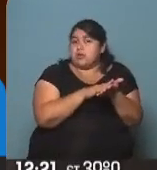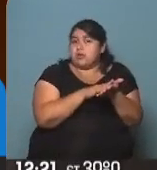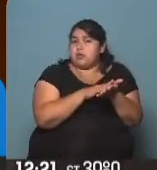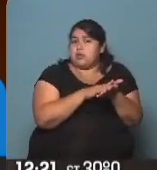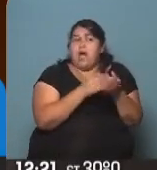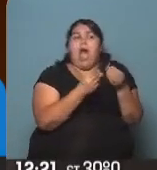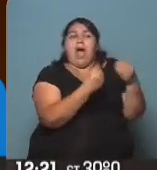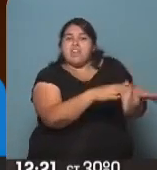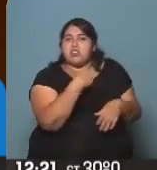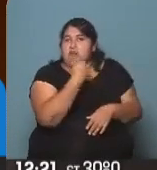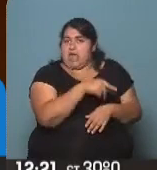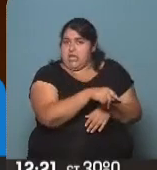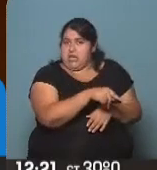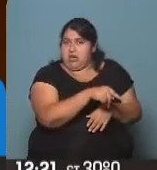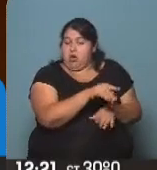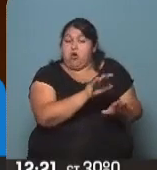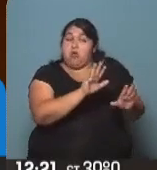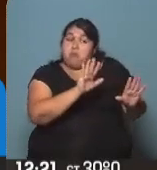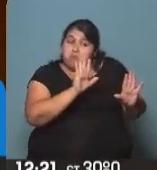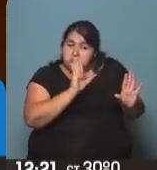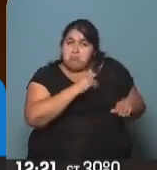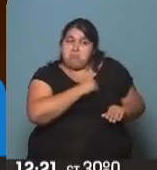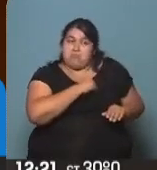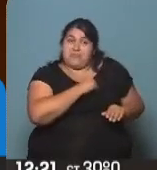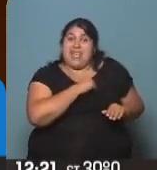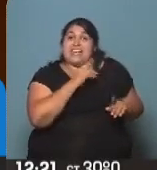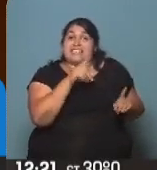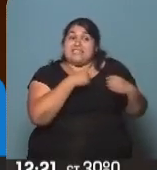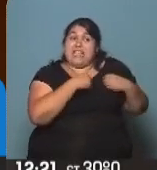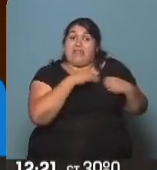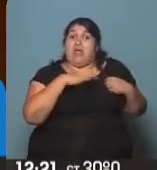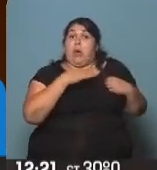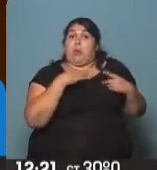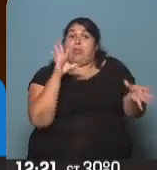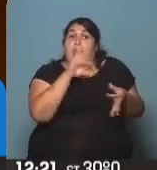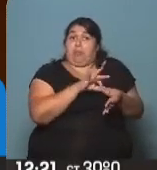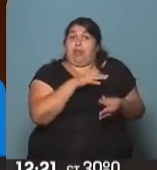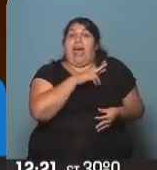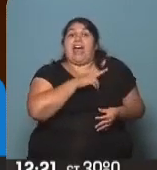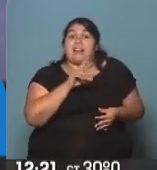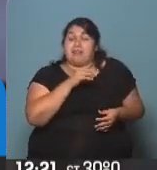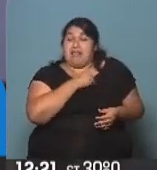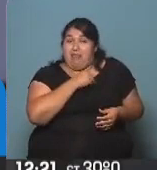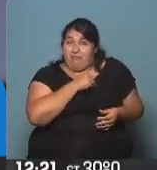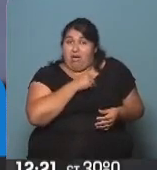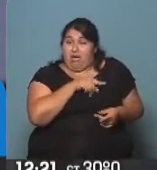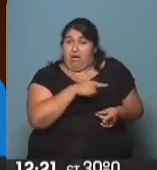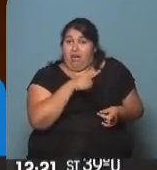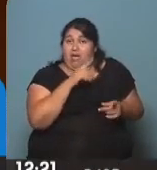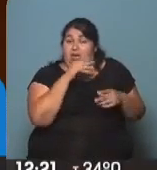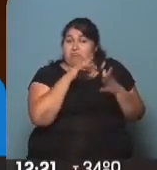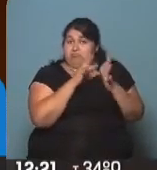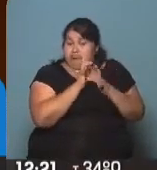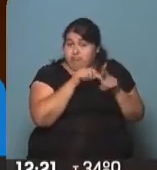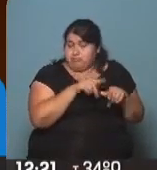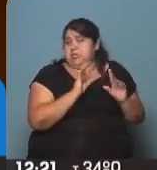hijo, si él cree que incide sobre su vida sacerdotal. O sea, si lo deja, ¿puede seguir siendo sacerdote? Si lo deja, puede